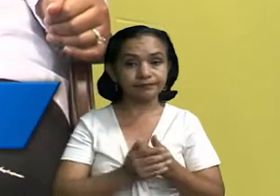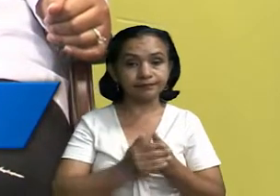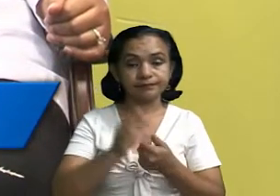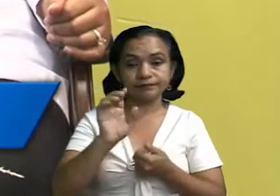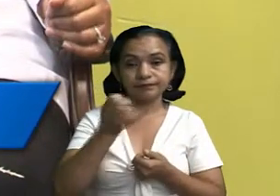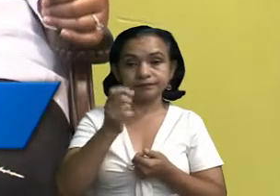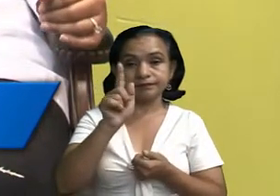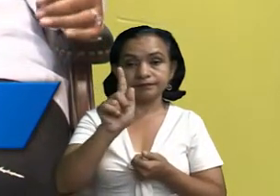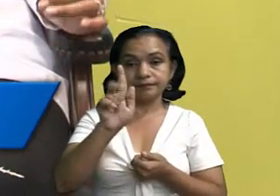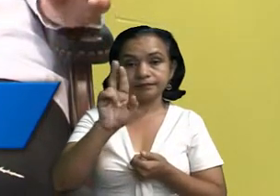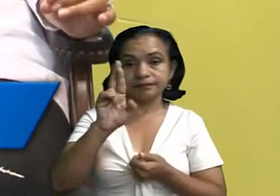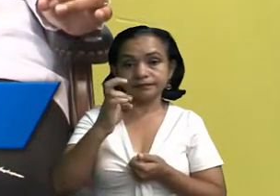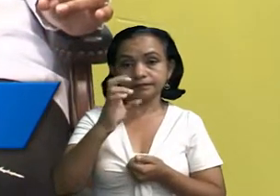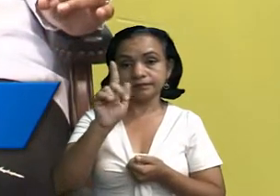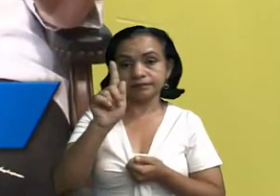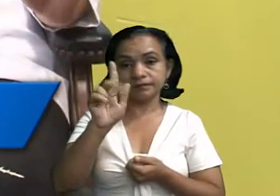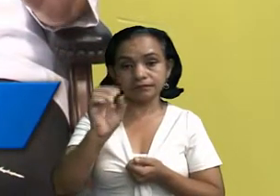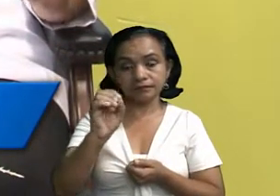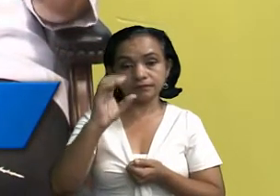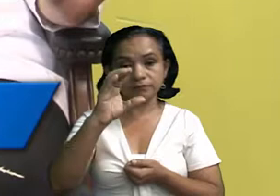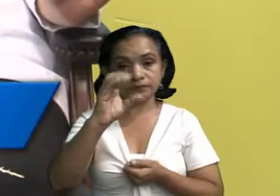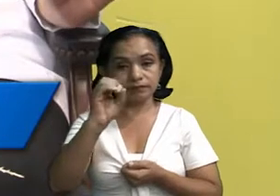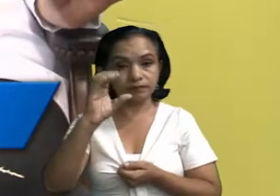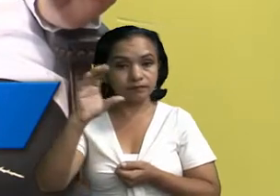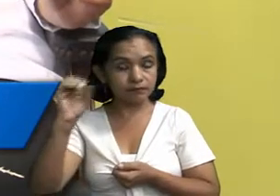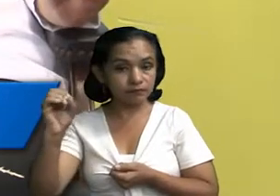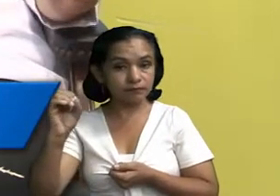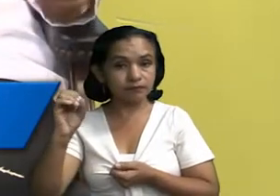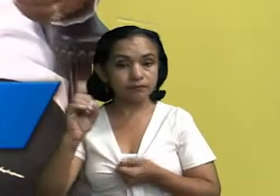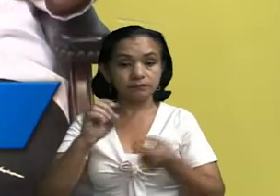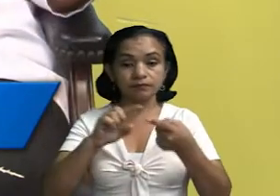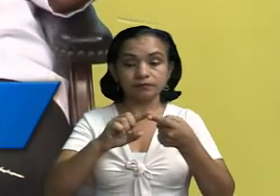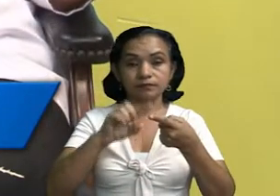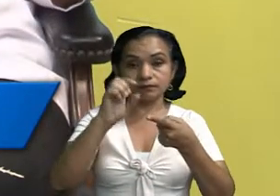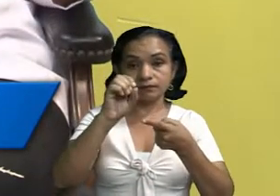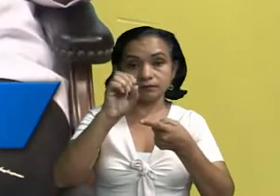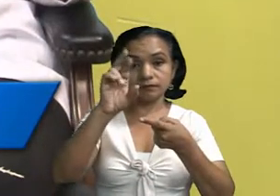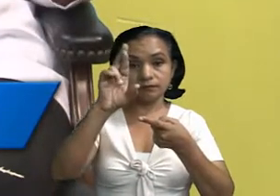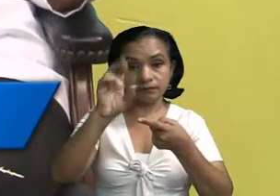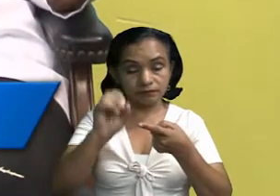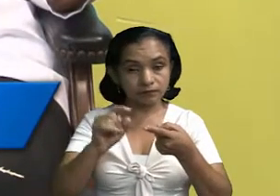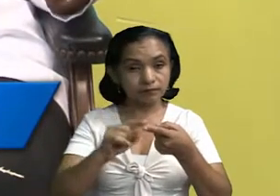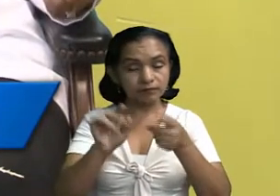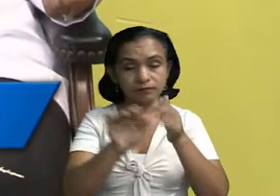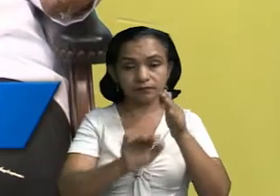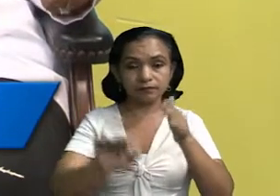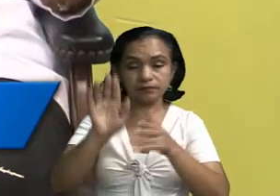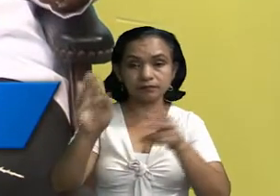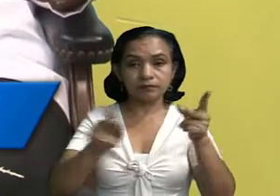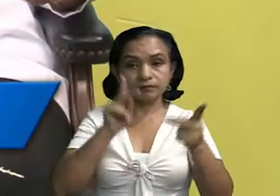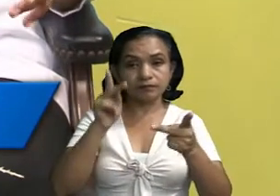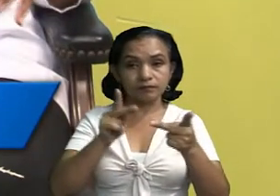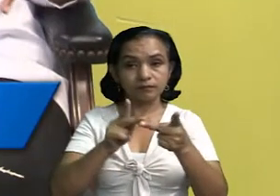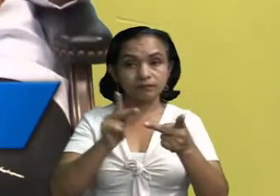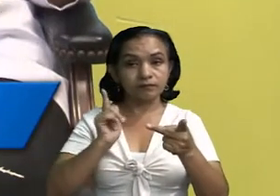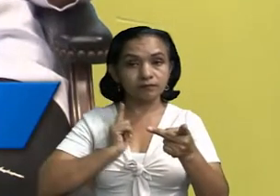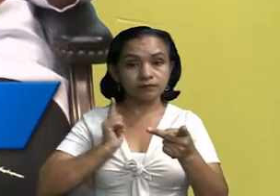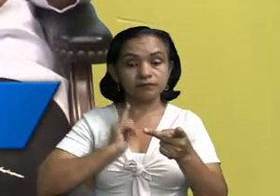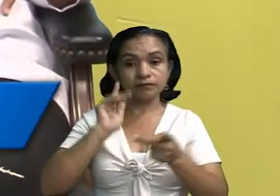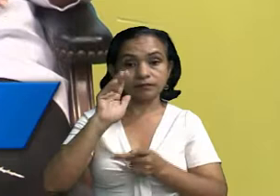estreptococo. Y la prueba el estándar de oro y el que es más certero y que tiene